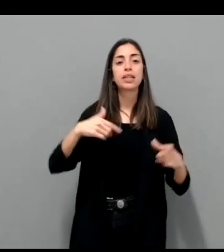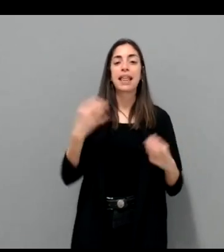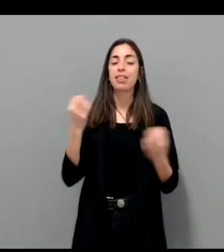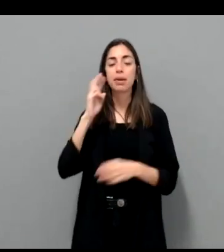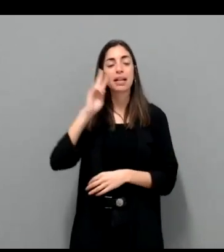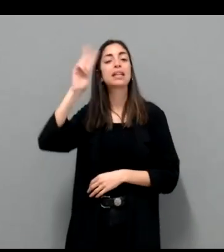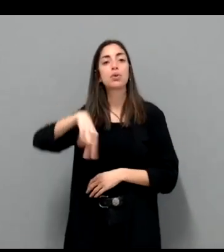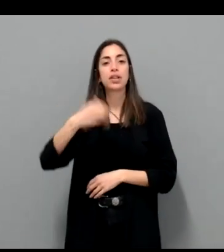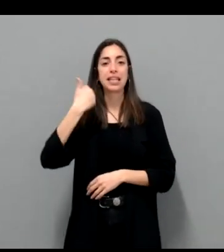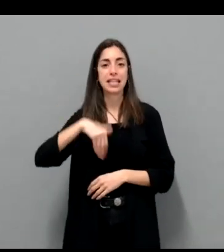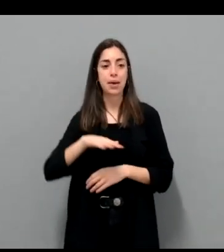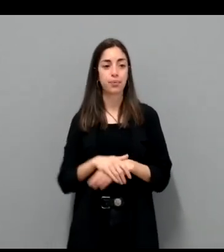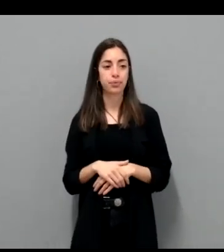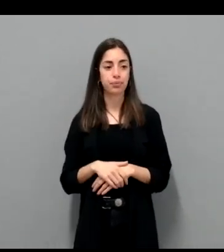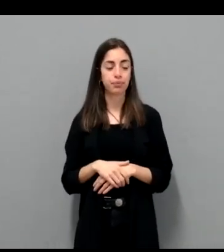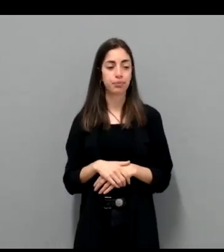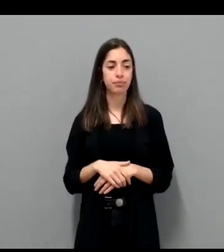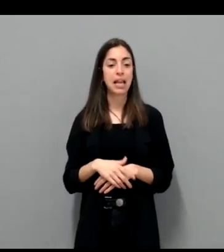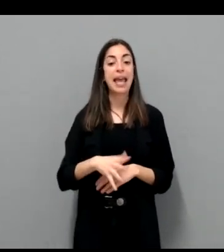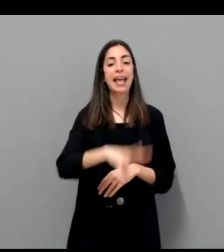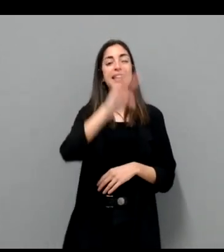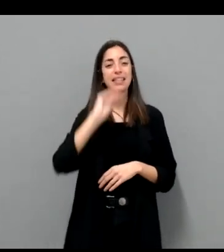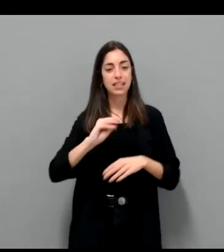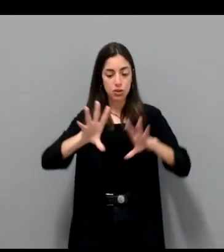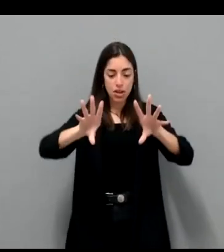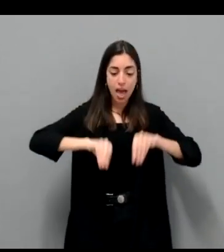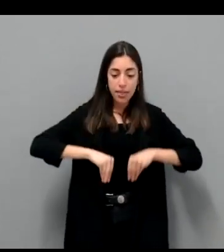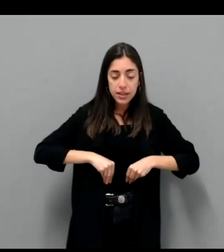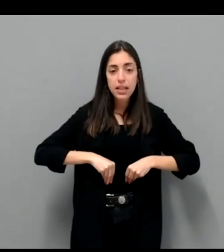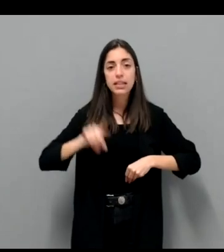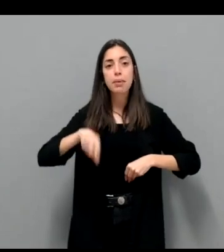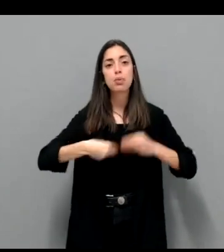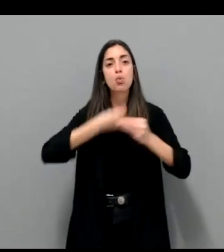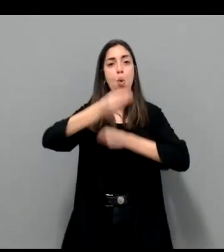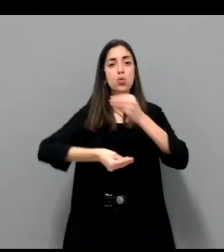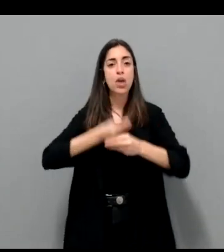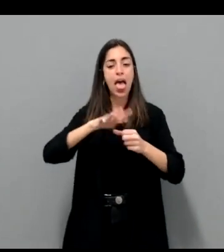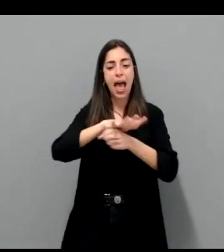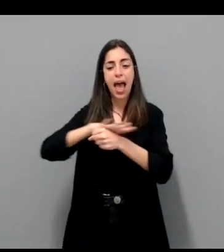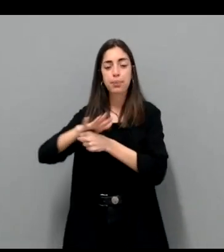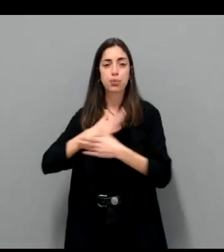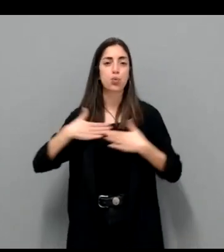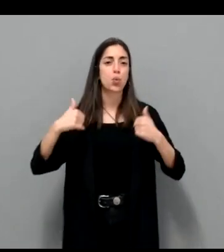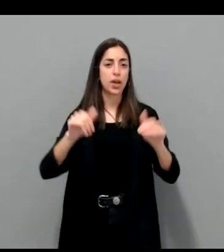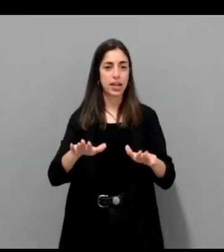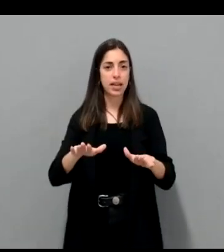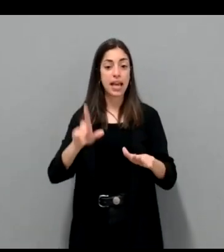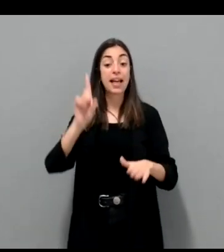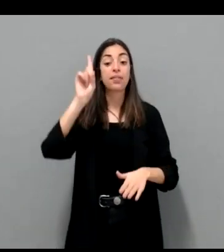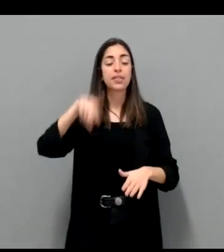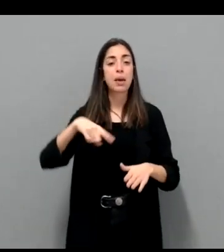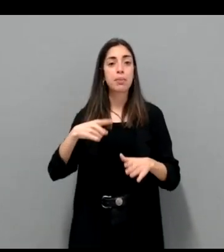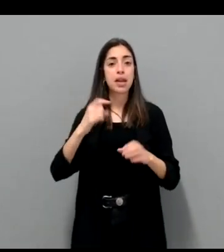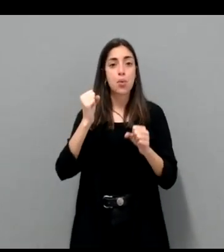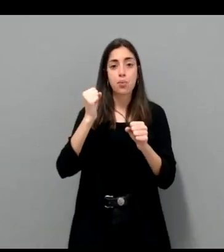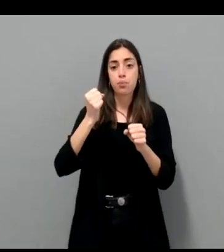vez por todas, comprendidos, aceptados y utilizados en cualquier ámbito, incluyendo profesionales